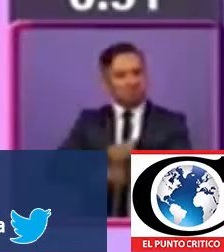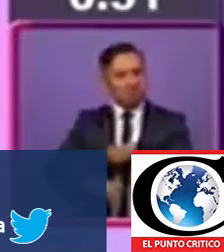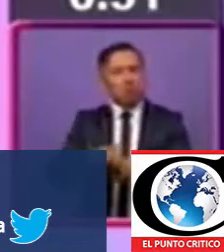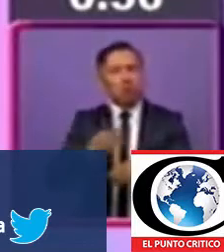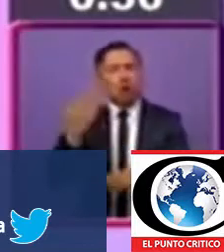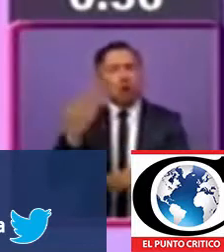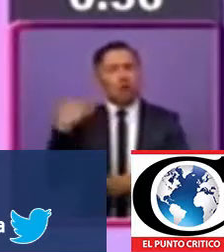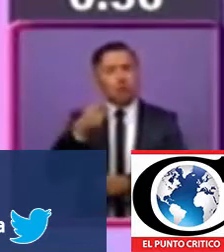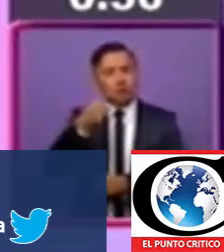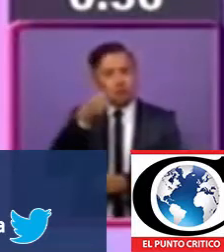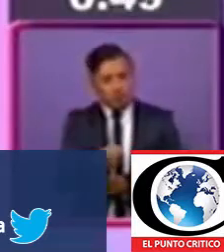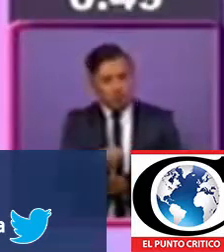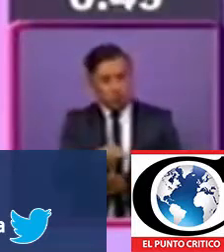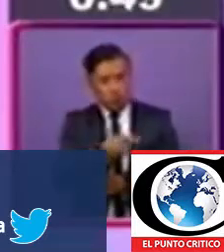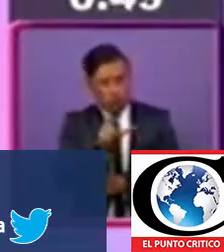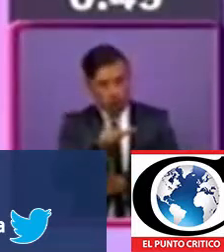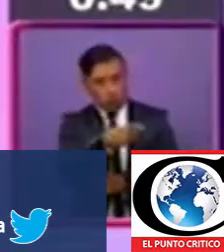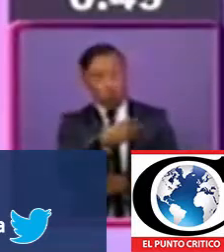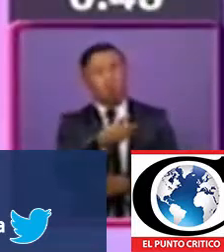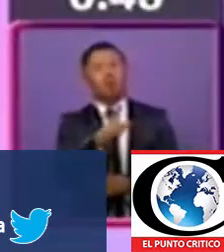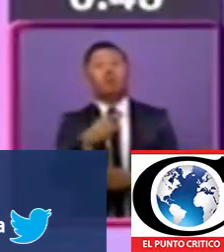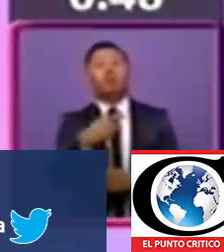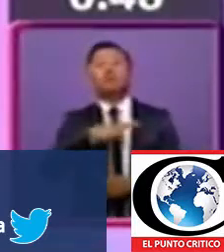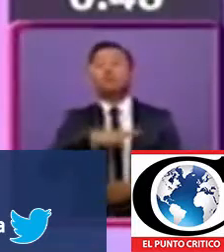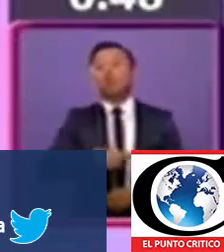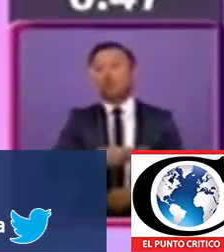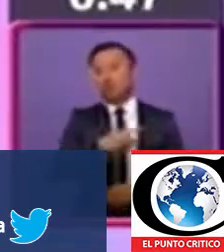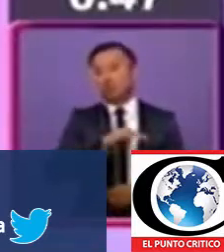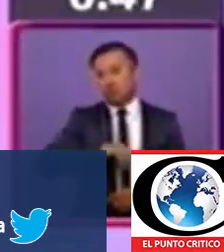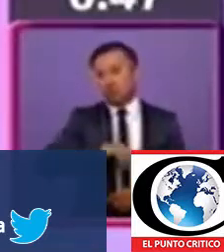Gómez. En este sentido, pedían que ella,